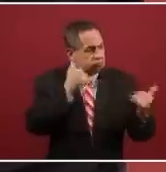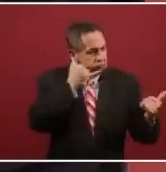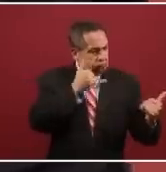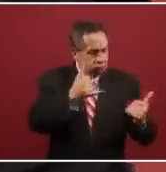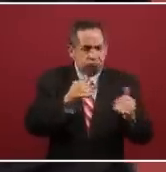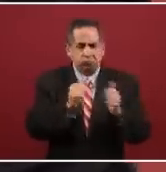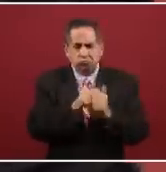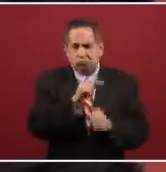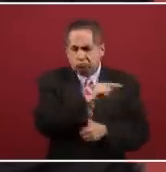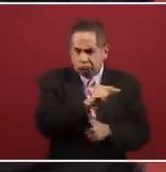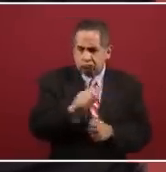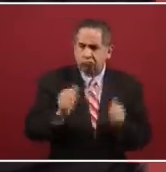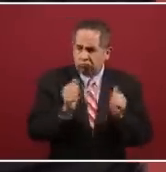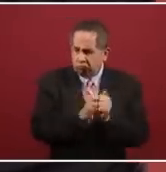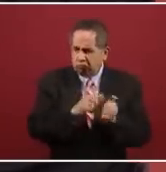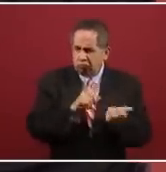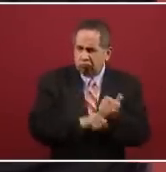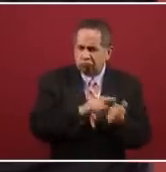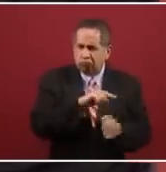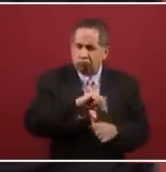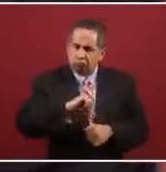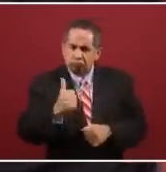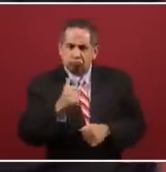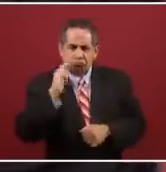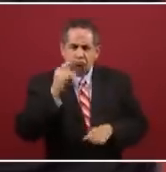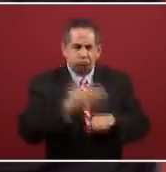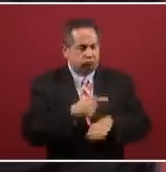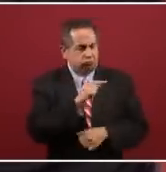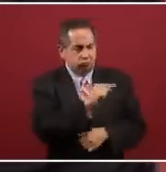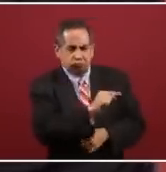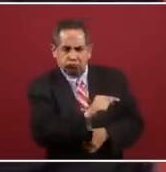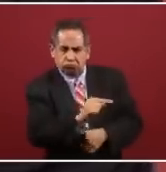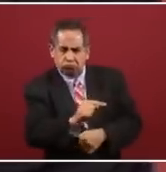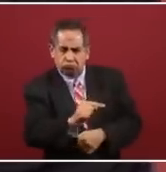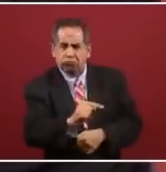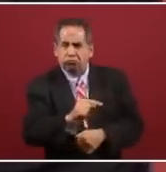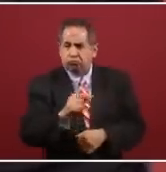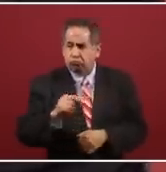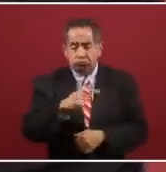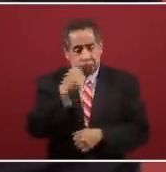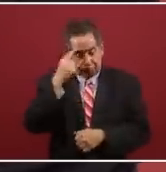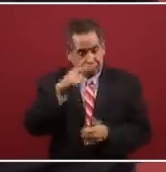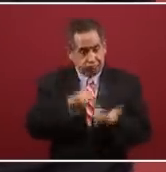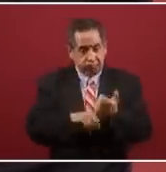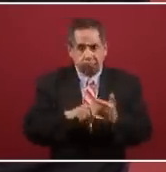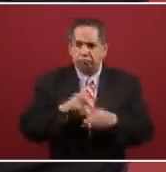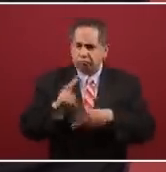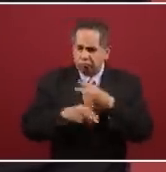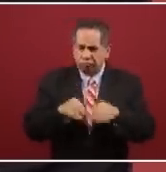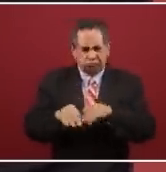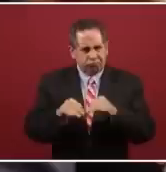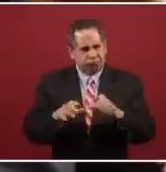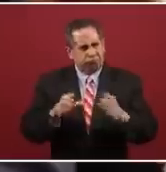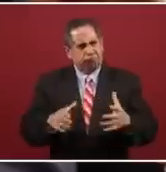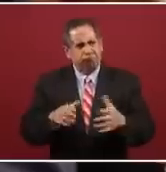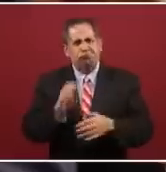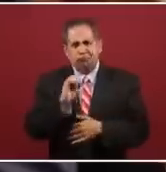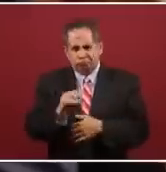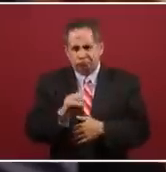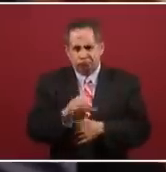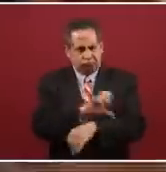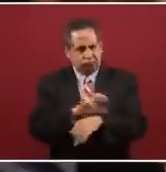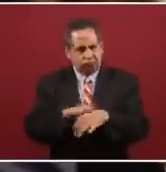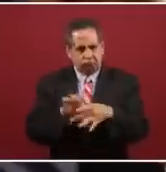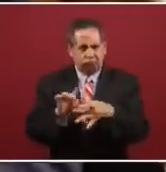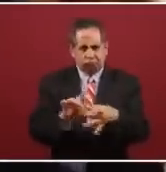habló también con quienes están atendiendo estos albergues y se va a trabajar de manera